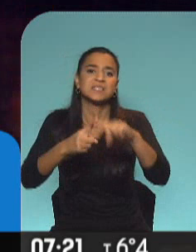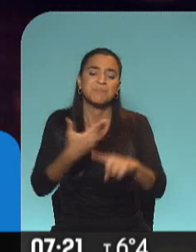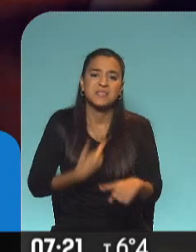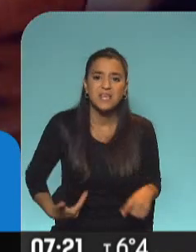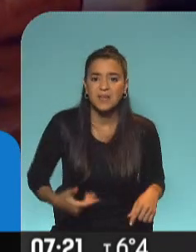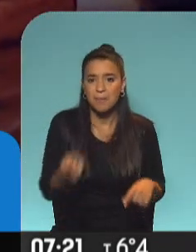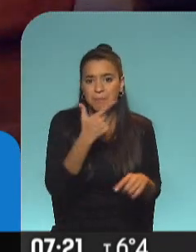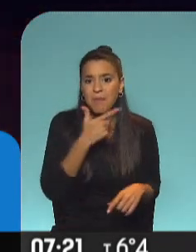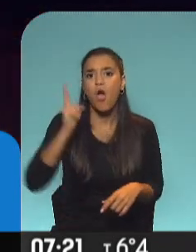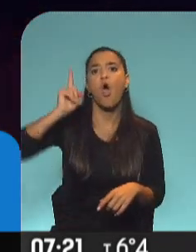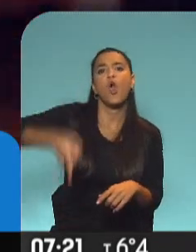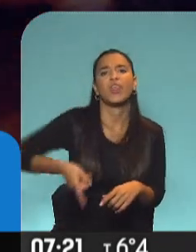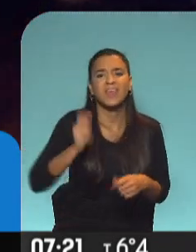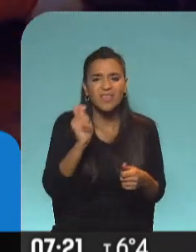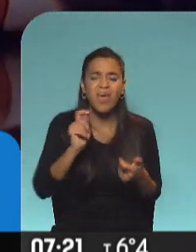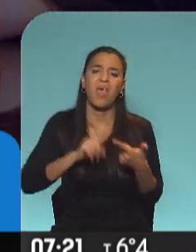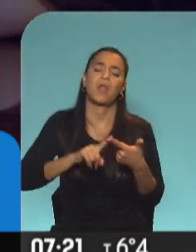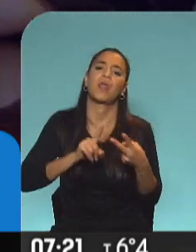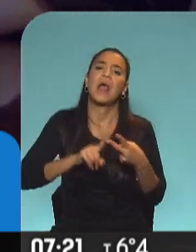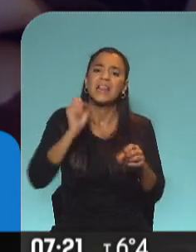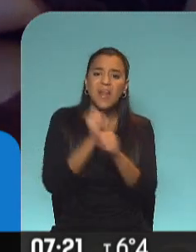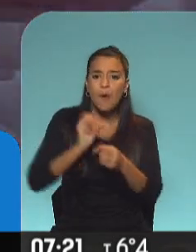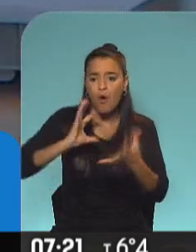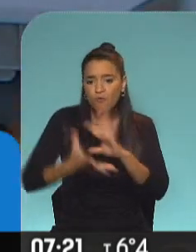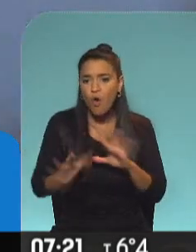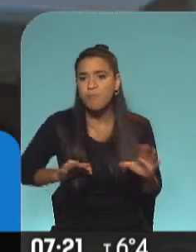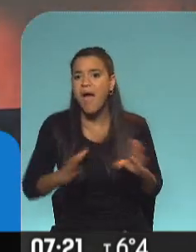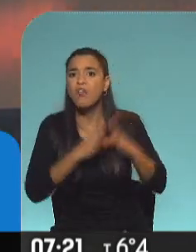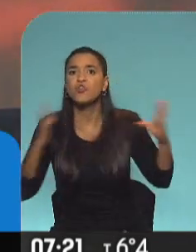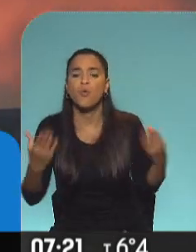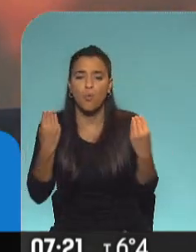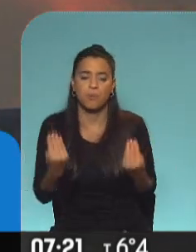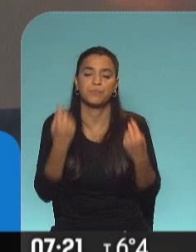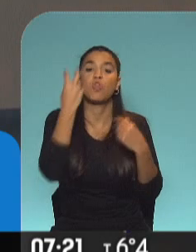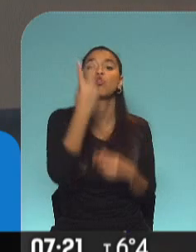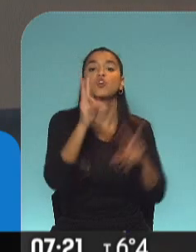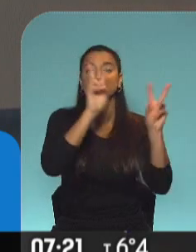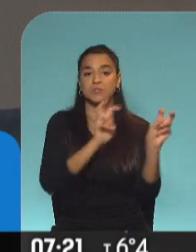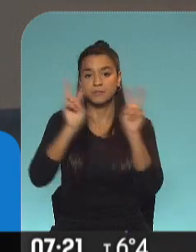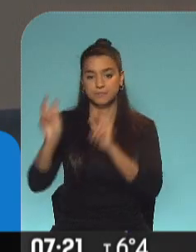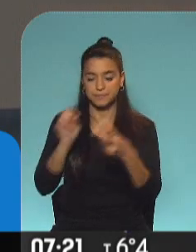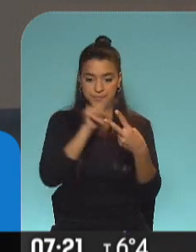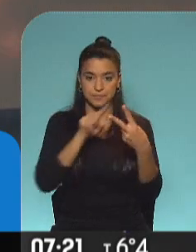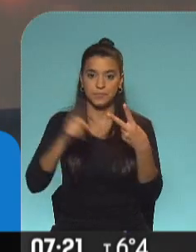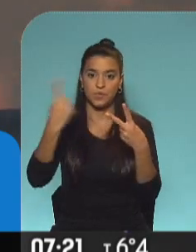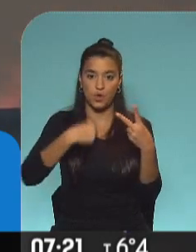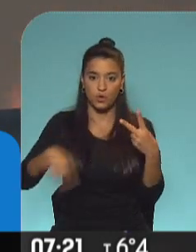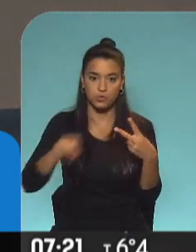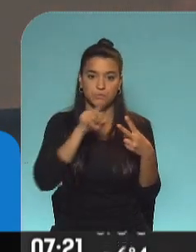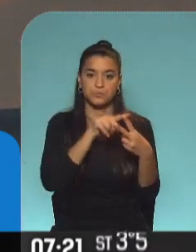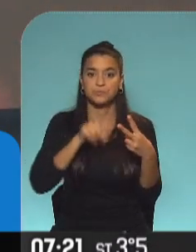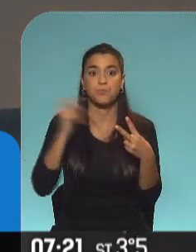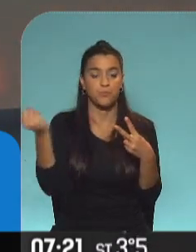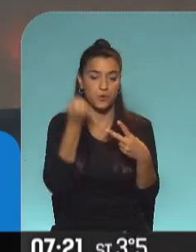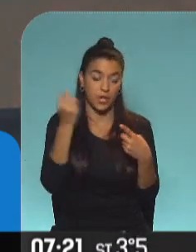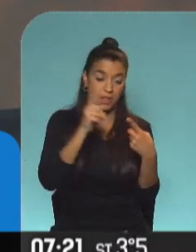y quién le daba las órdenes y qué trabajo hacía en forma anual. Exactamente. Hay dos aspectos en esta causa o dos hechos que son políticamente